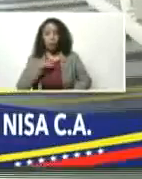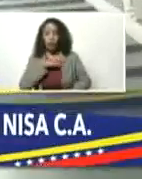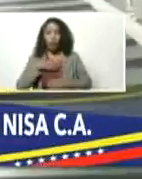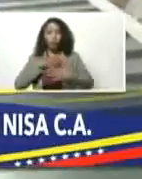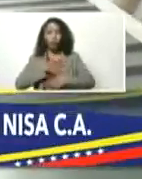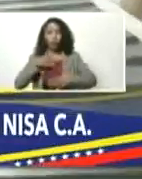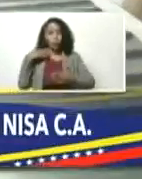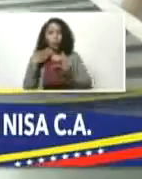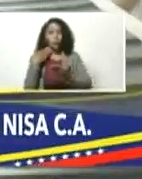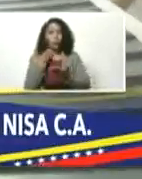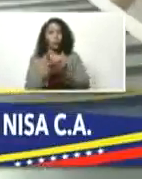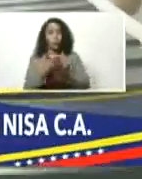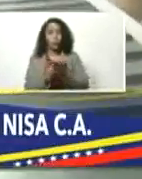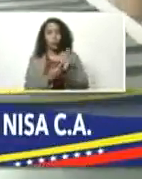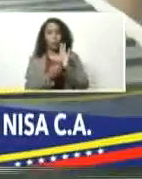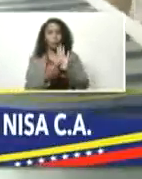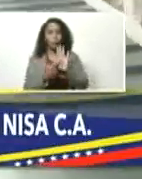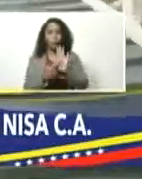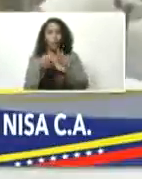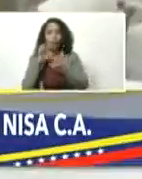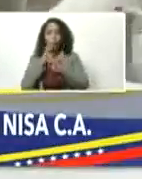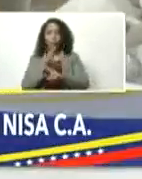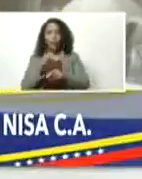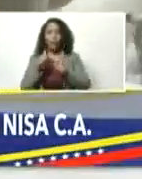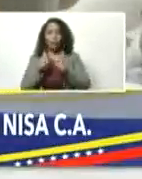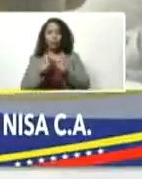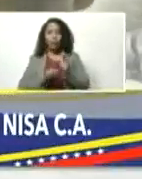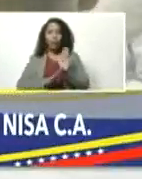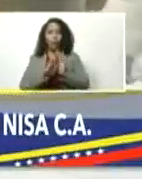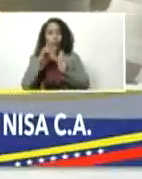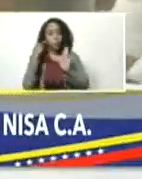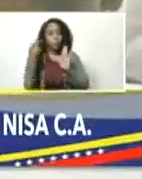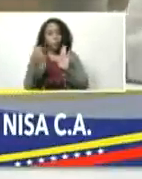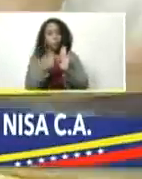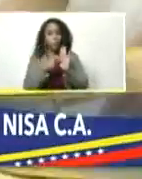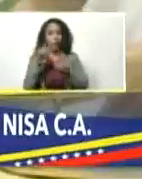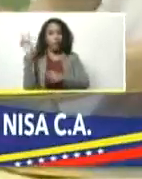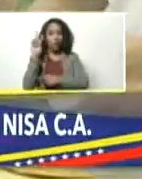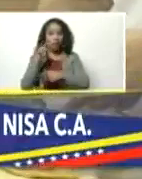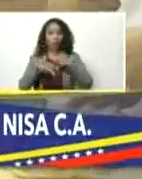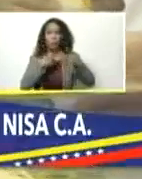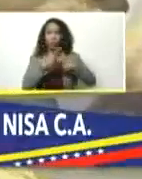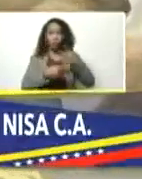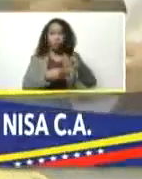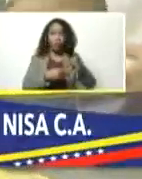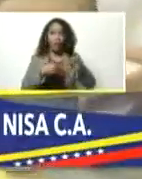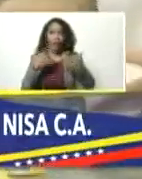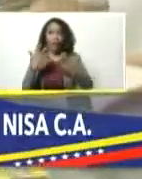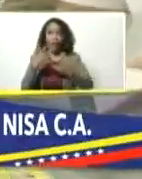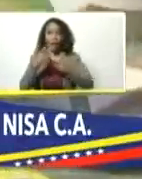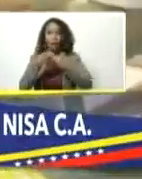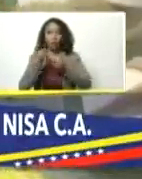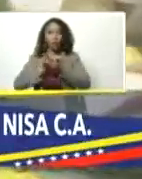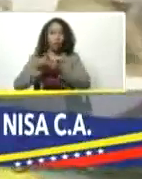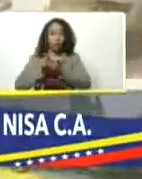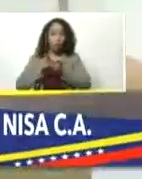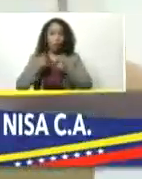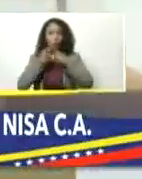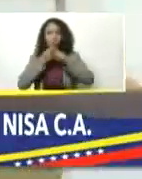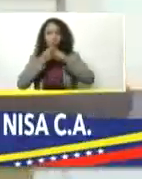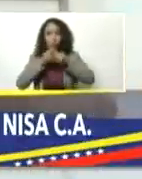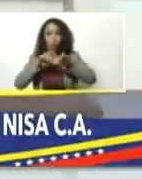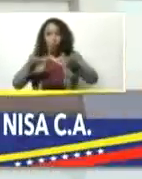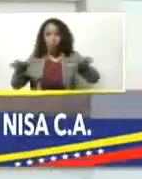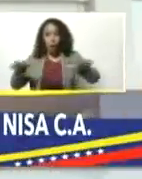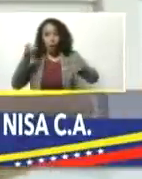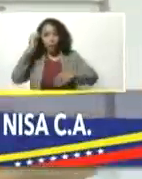mostrando resultados tangibles de esa Venezuela trabajadora, de esa Venezuela productiva que se está recuperando, que está expandiendo